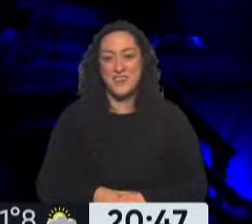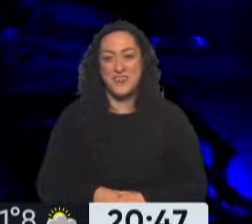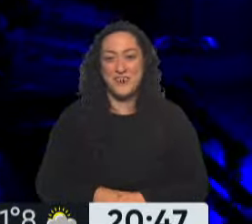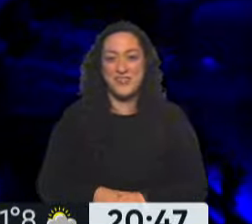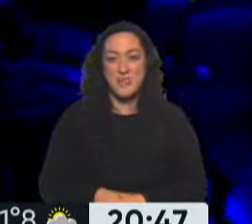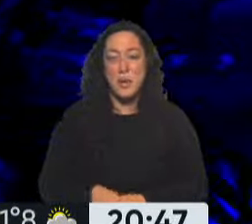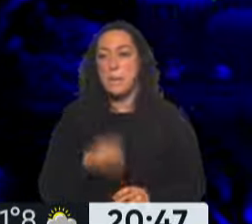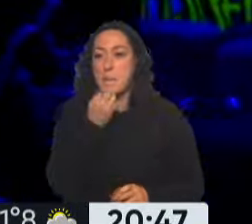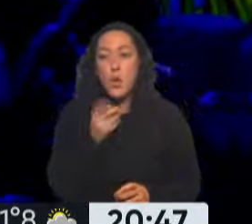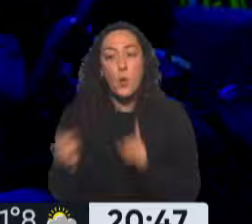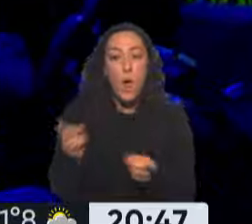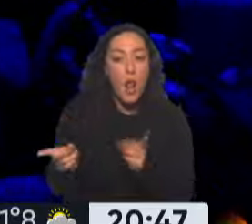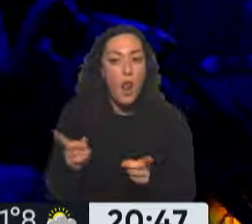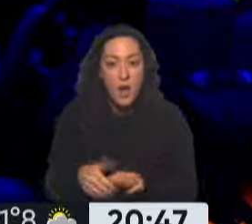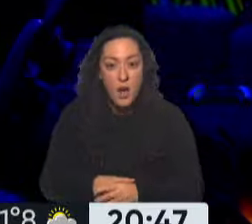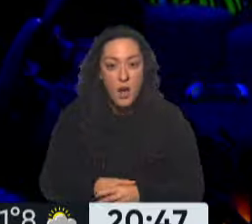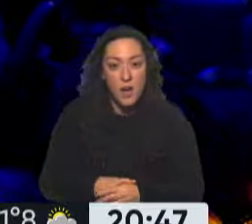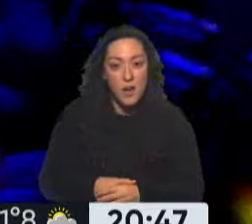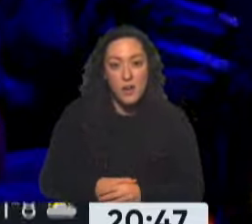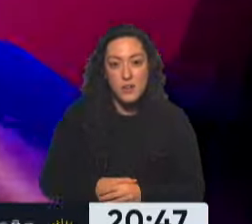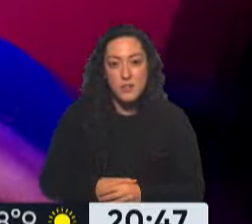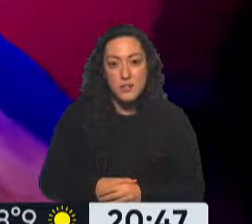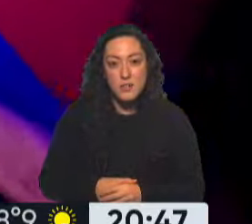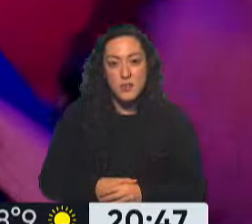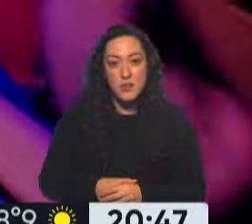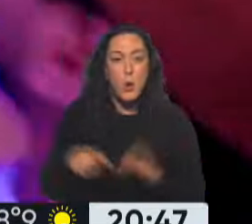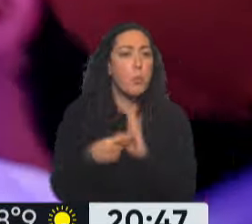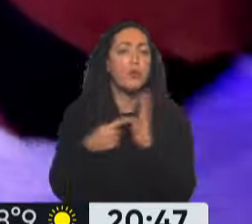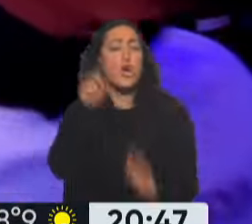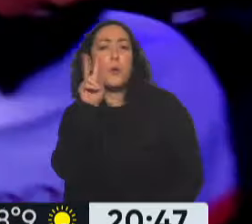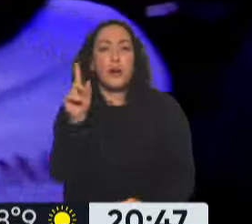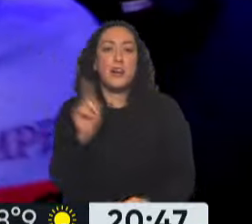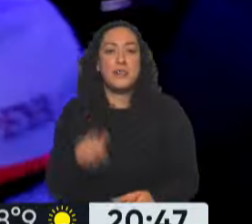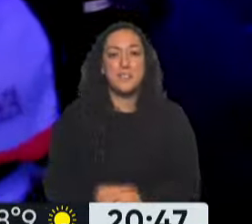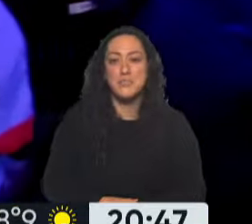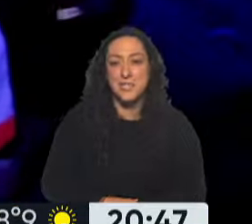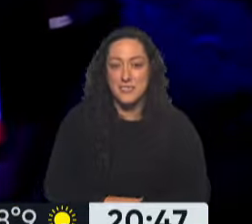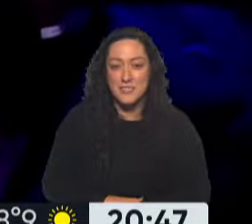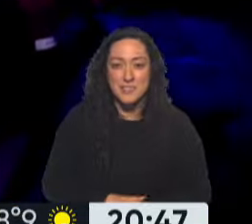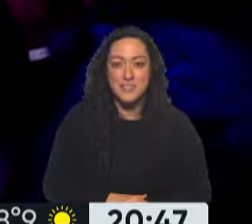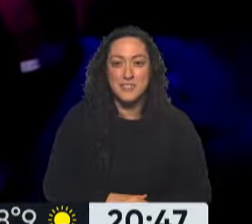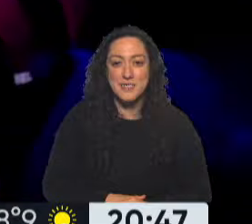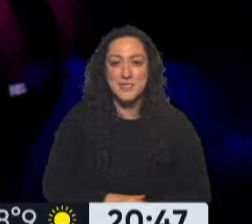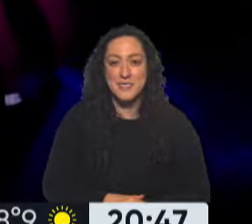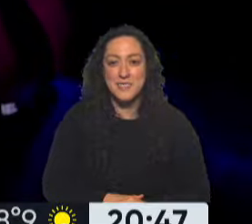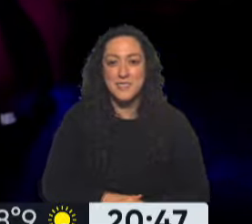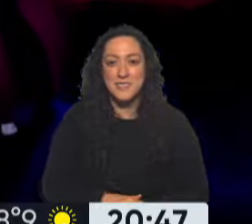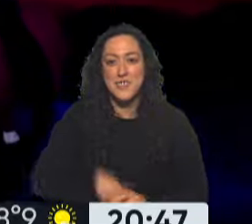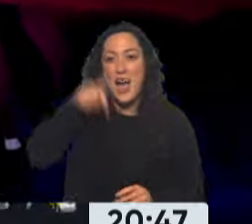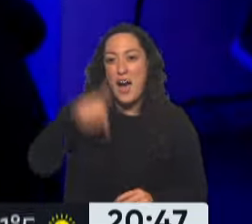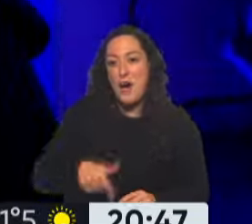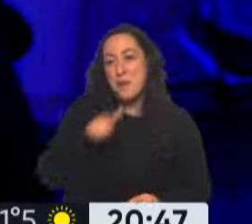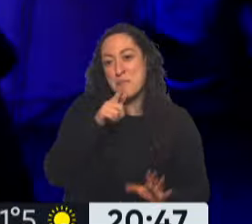¿Quién va mejor, vos o la hija? No veo los puntajes, pero no sé. Hasta ahora marco que